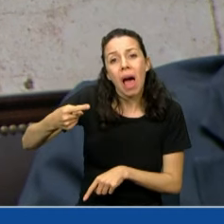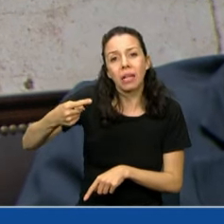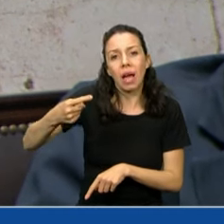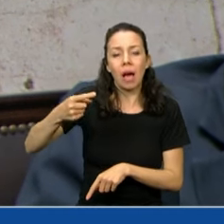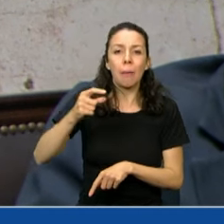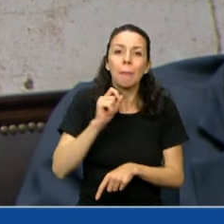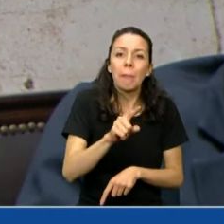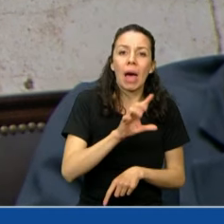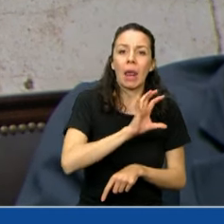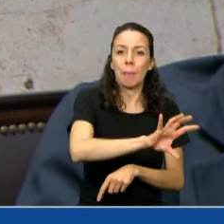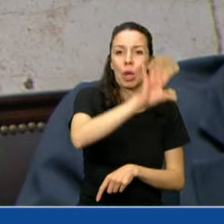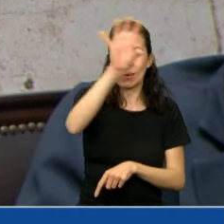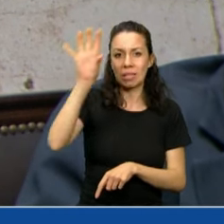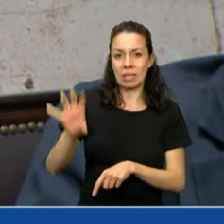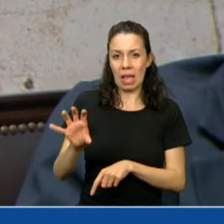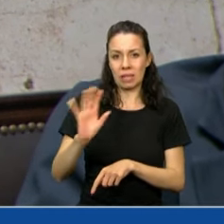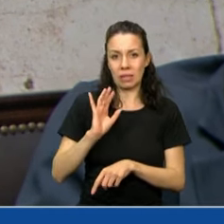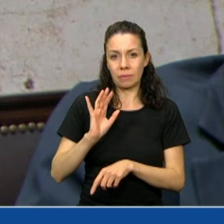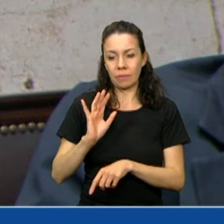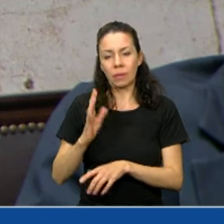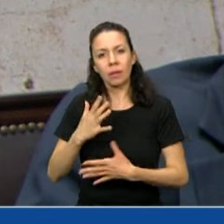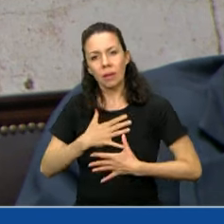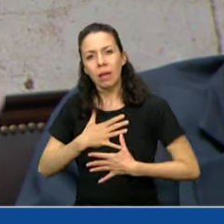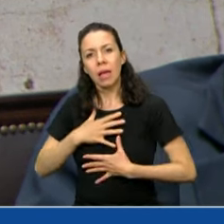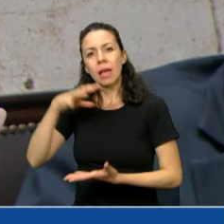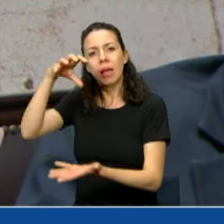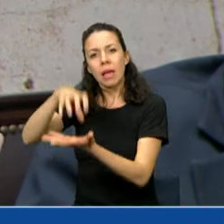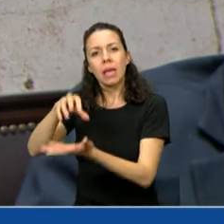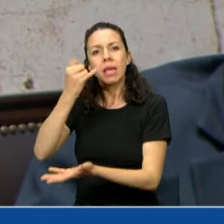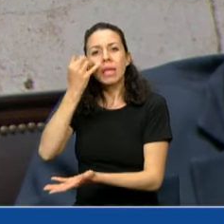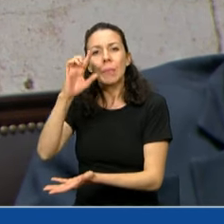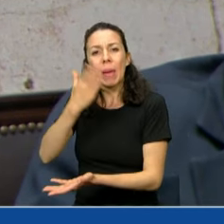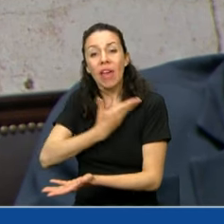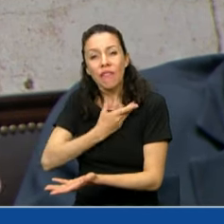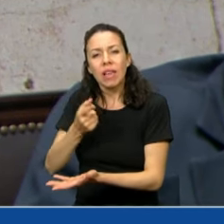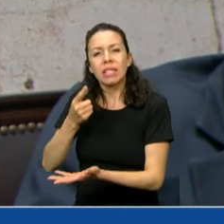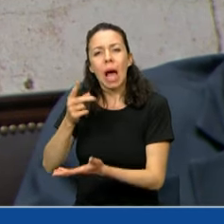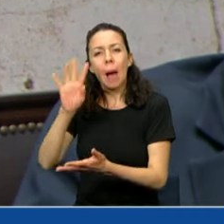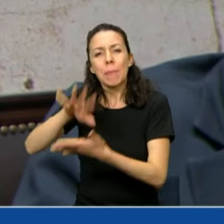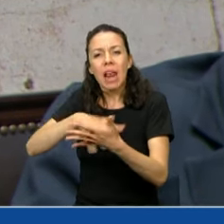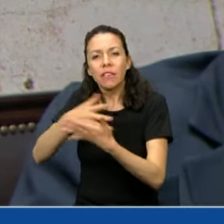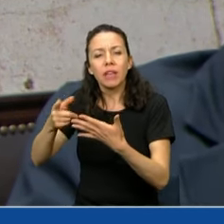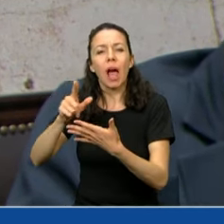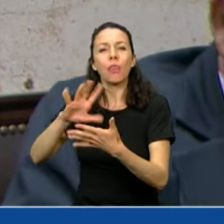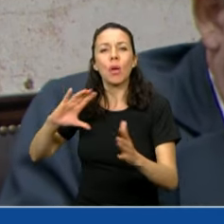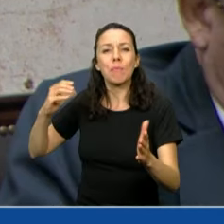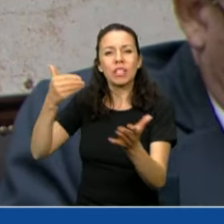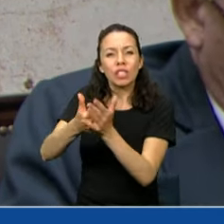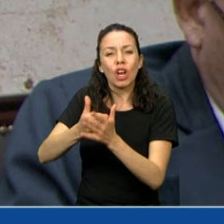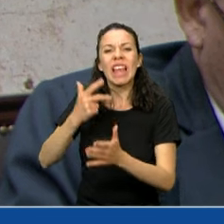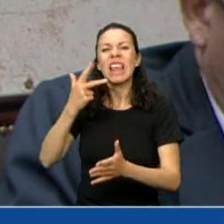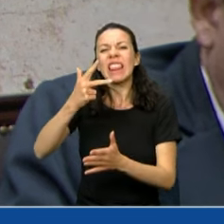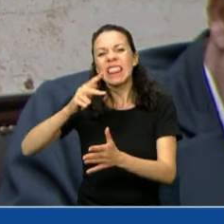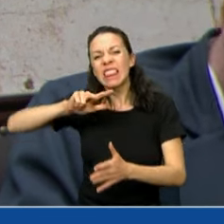nuestra ipf está planificando una inversión tres veces mayor a lo que acabo de